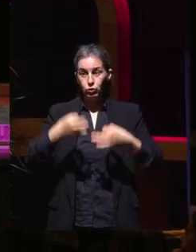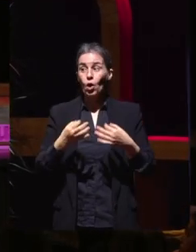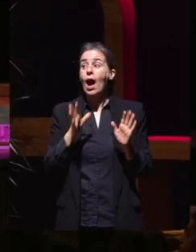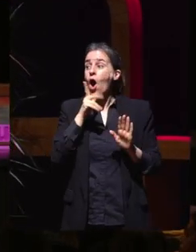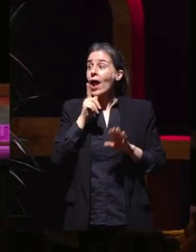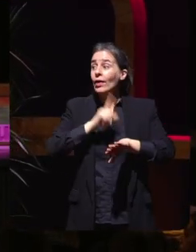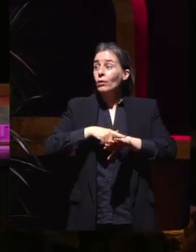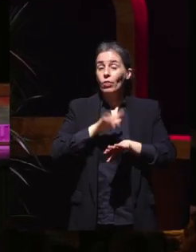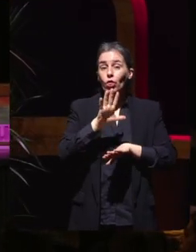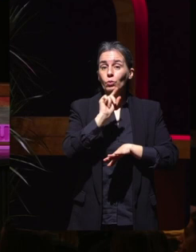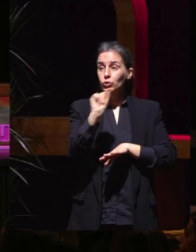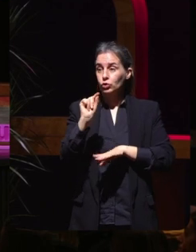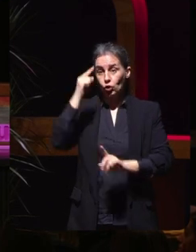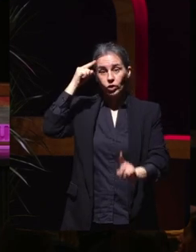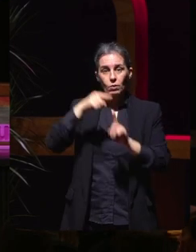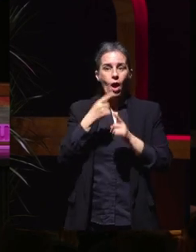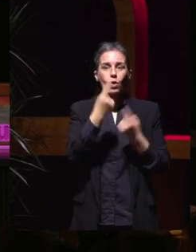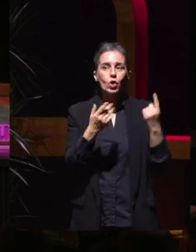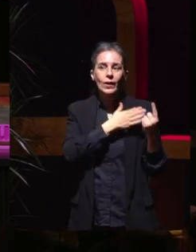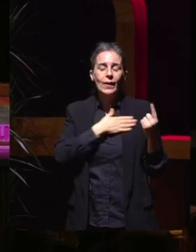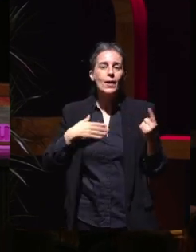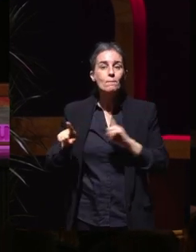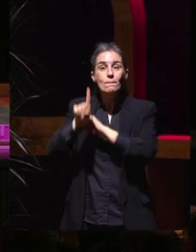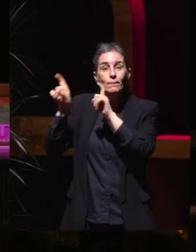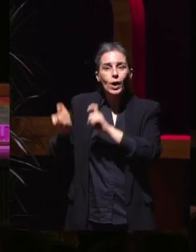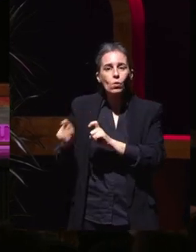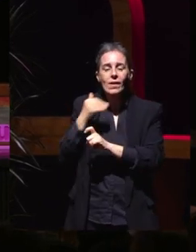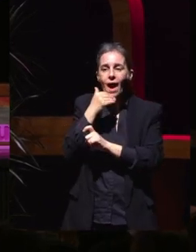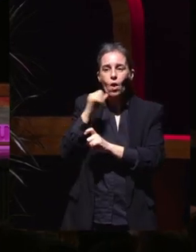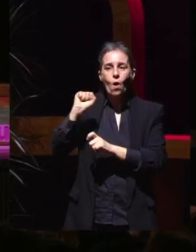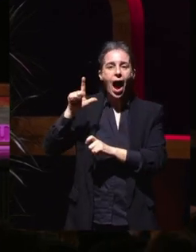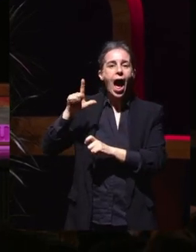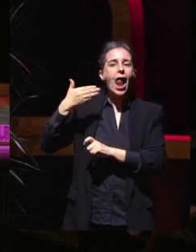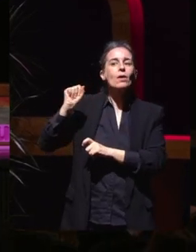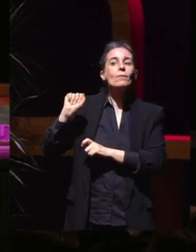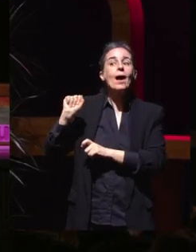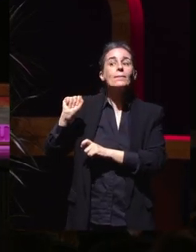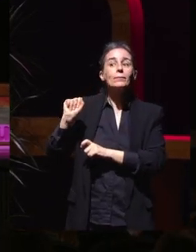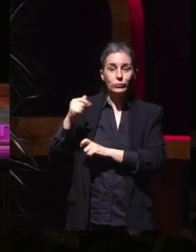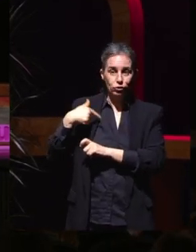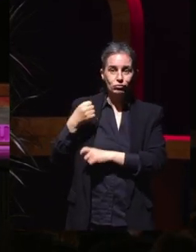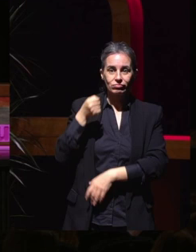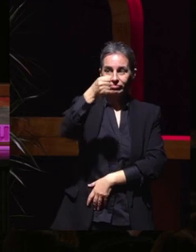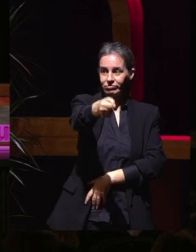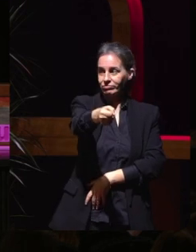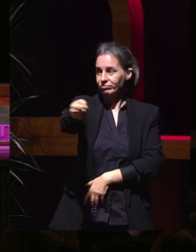pregunta a Alba antes de que Checa nos aproxima invitada vos de hecho o micrófono